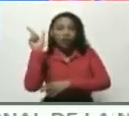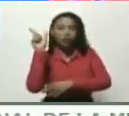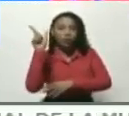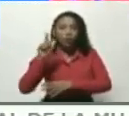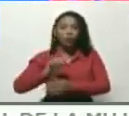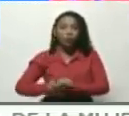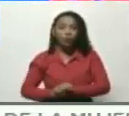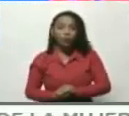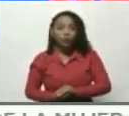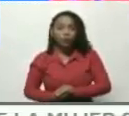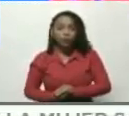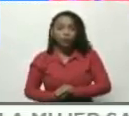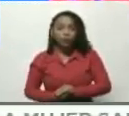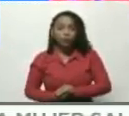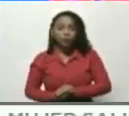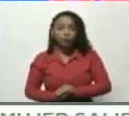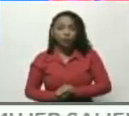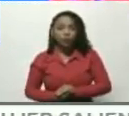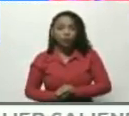JPSUV,